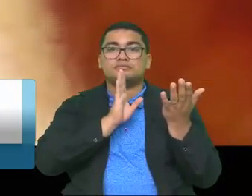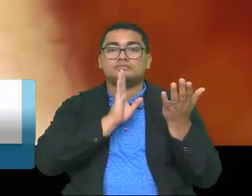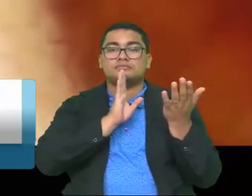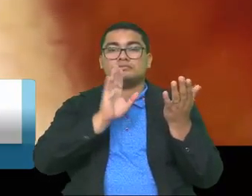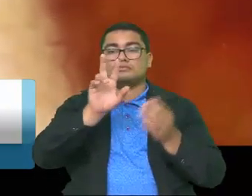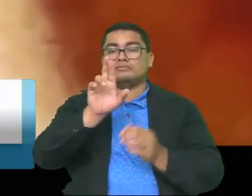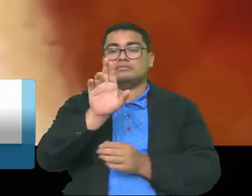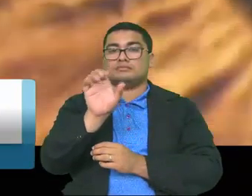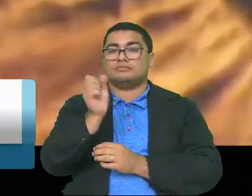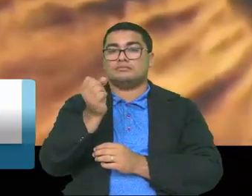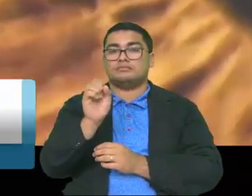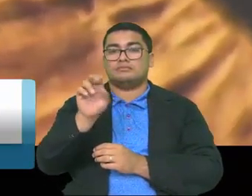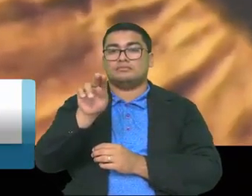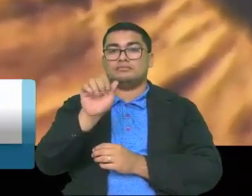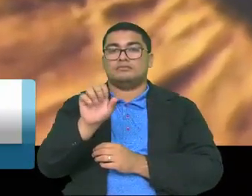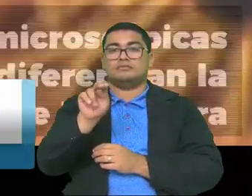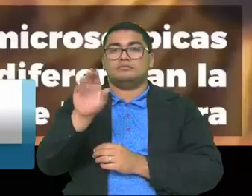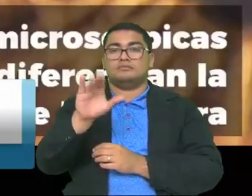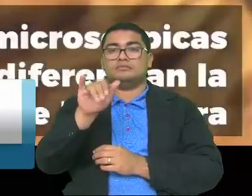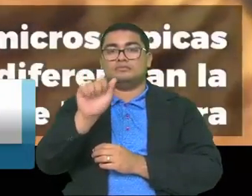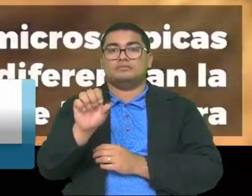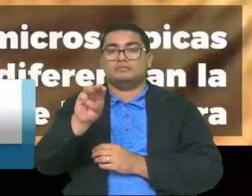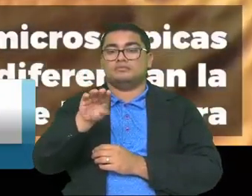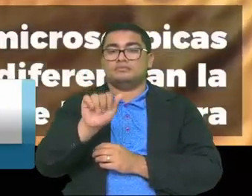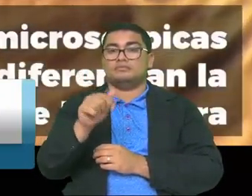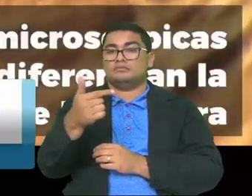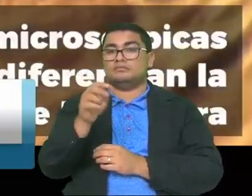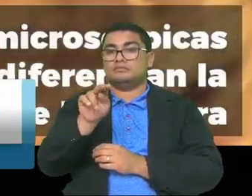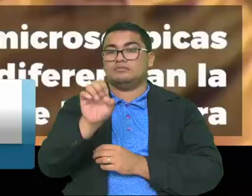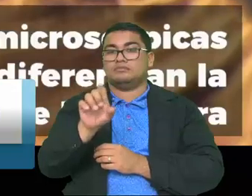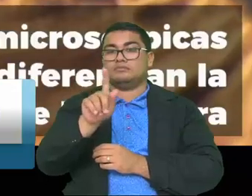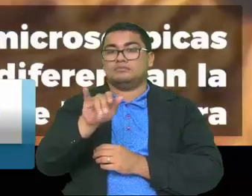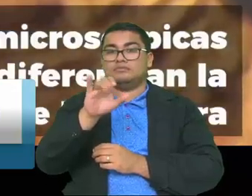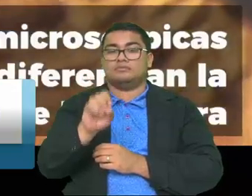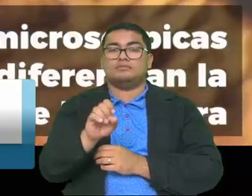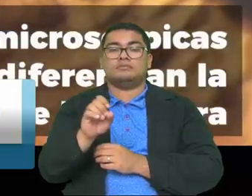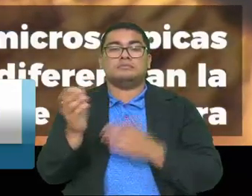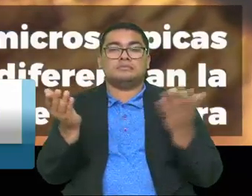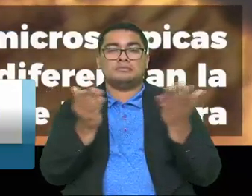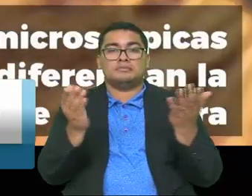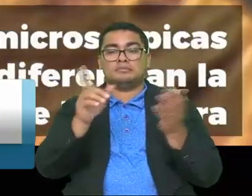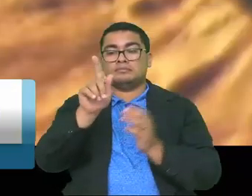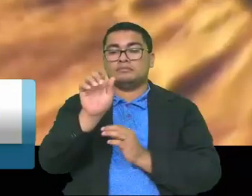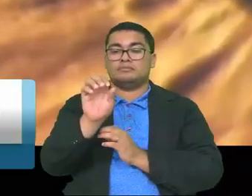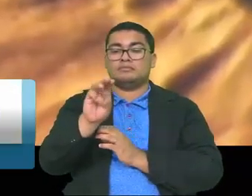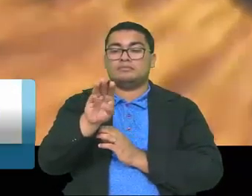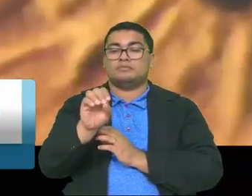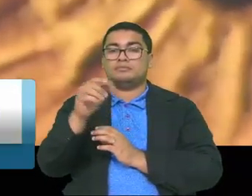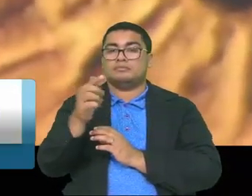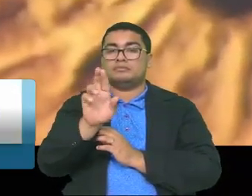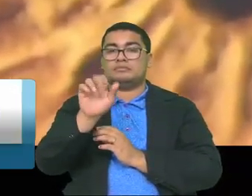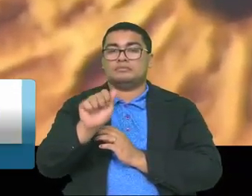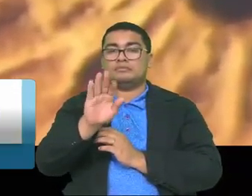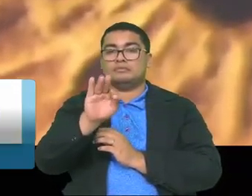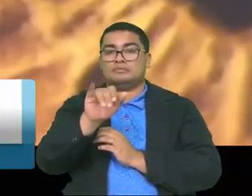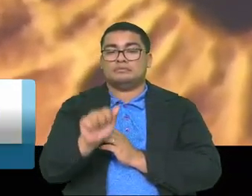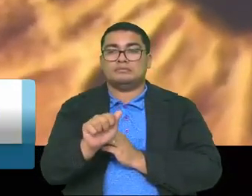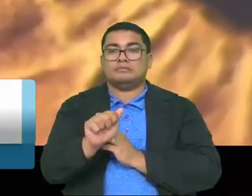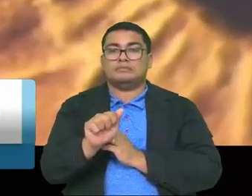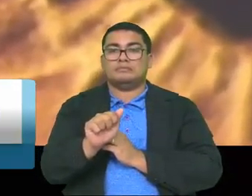infeccioso, como yo le mencionaba, que puede ser una de las causas. En la mayoría de los casos nosotros vamos a observar estos exámenes,